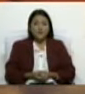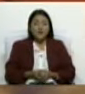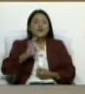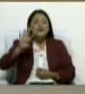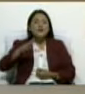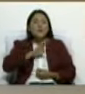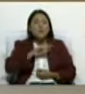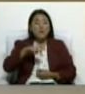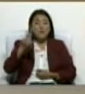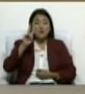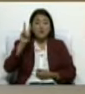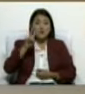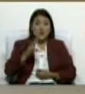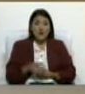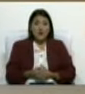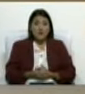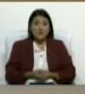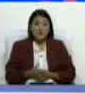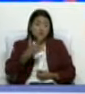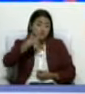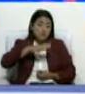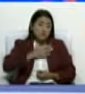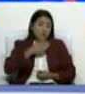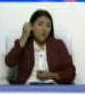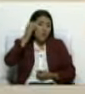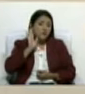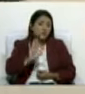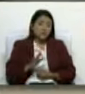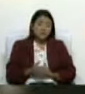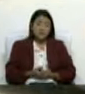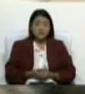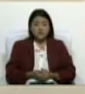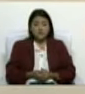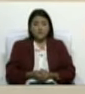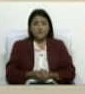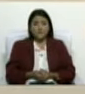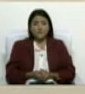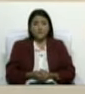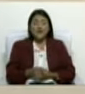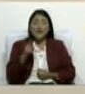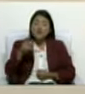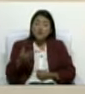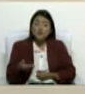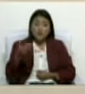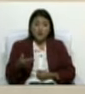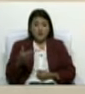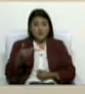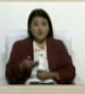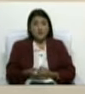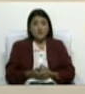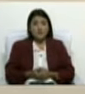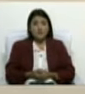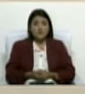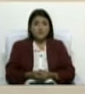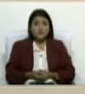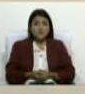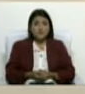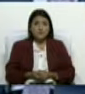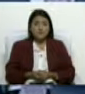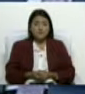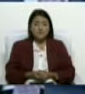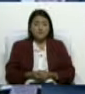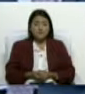pertenece. En mi punto de vista, es algo que debería de tomarse en cuenta y darle la importancia necesaria para eso, porque es parte de